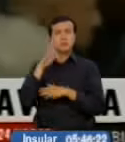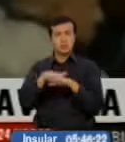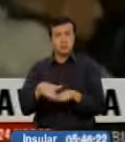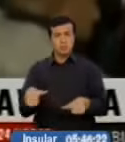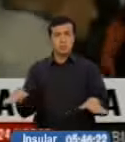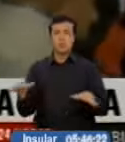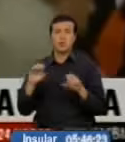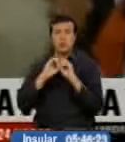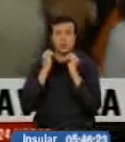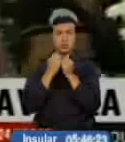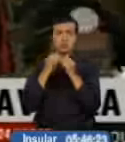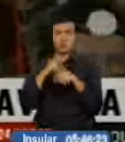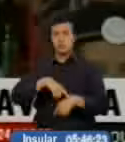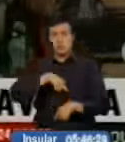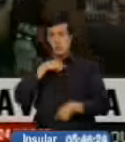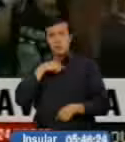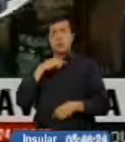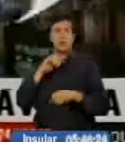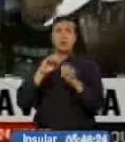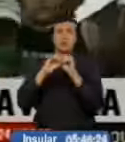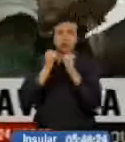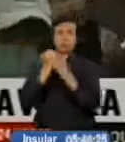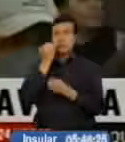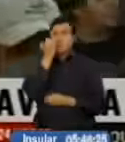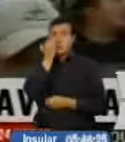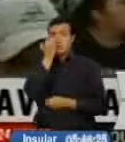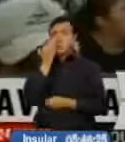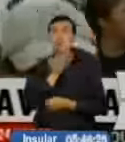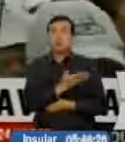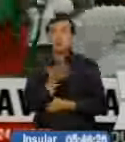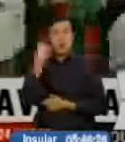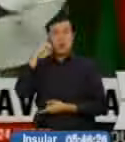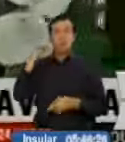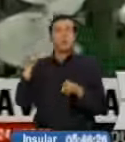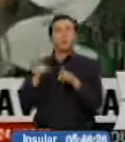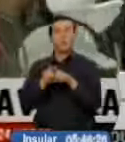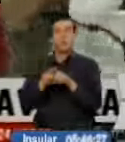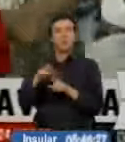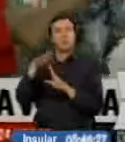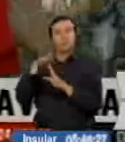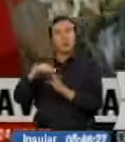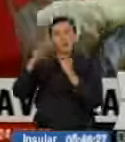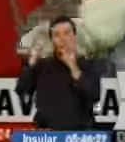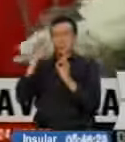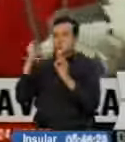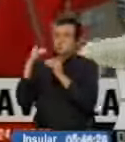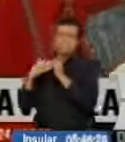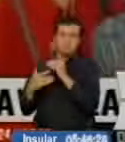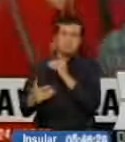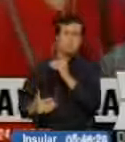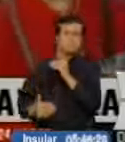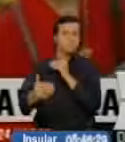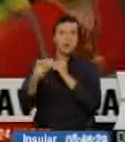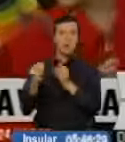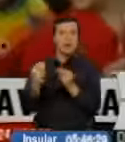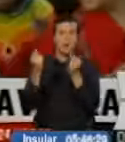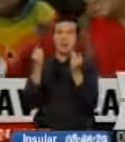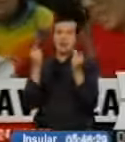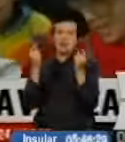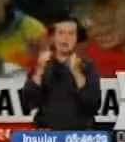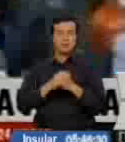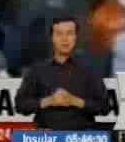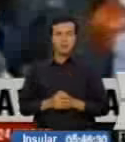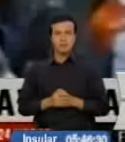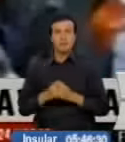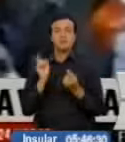estudiantes, organizaciones civiles e indígenas, exigen un acuerdo de paz que sea definitivo y bueno, lo antes posible. El